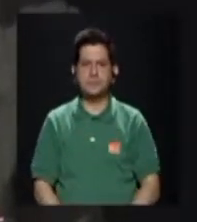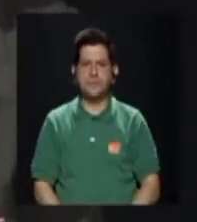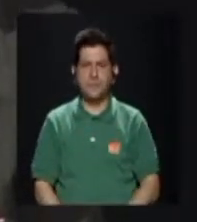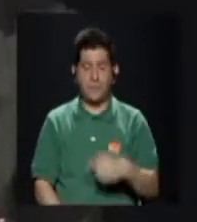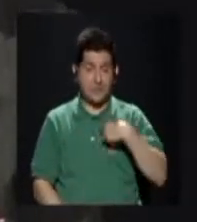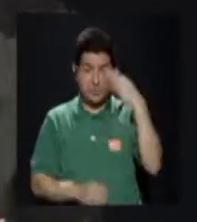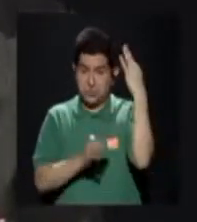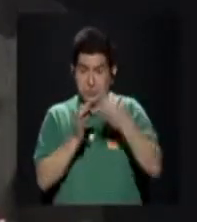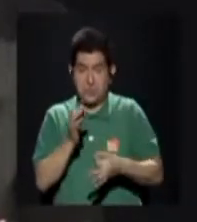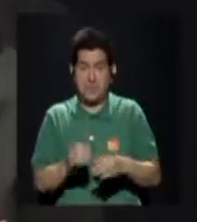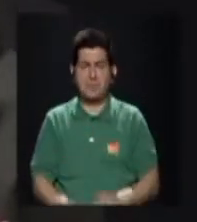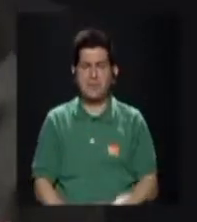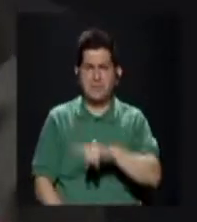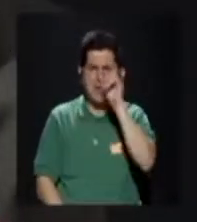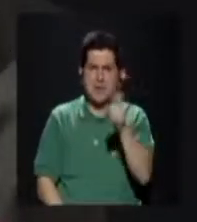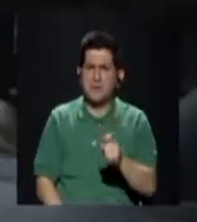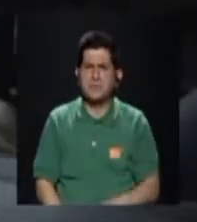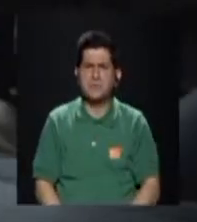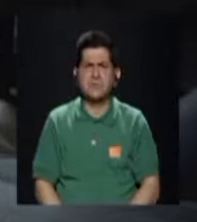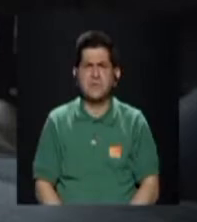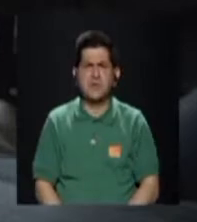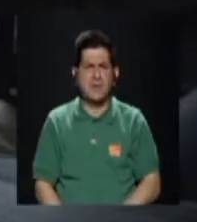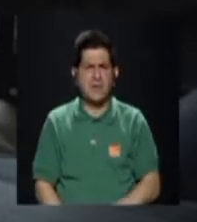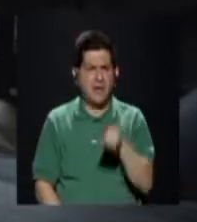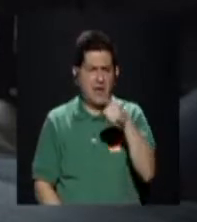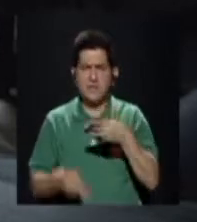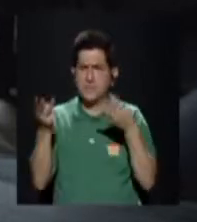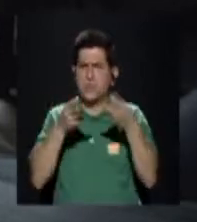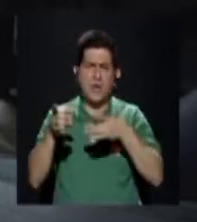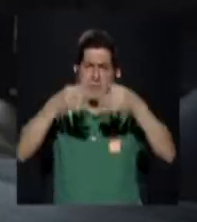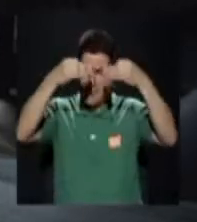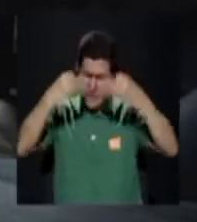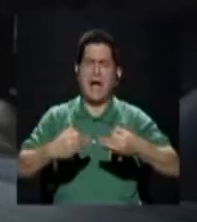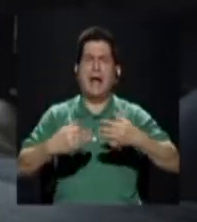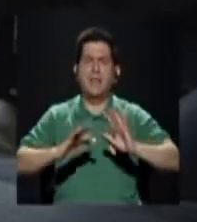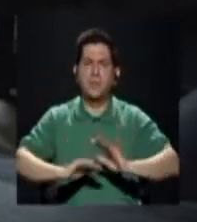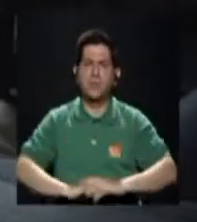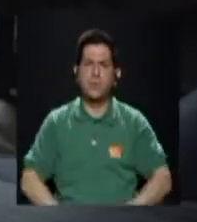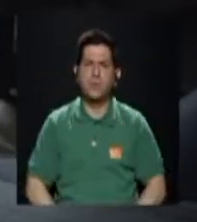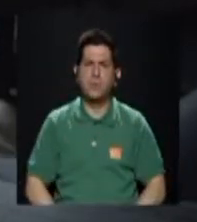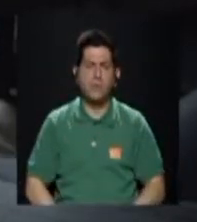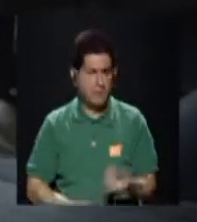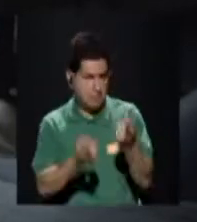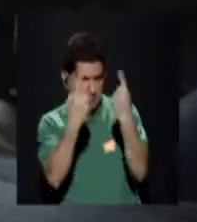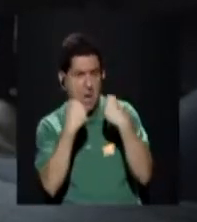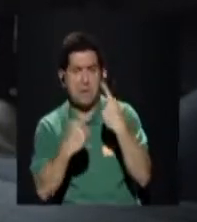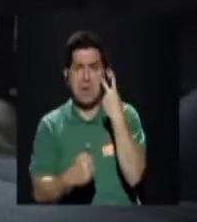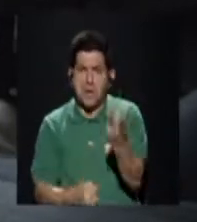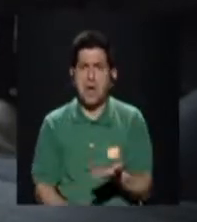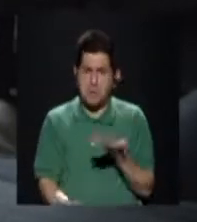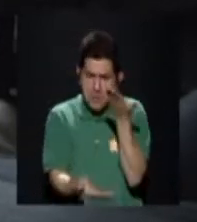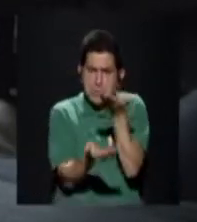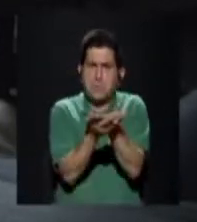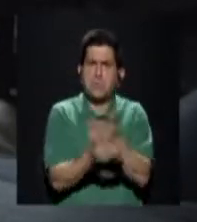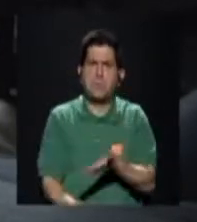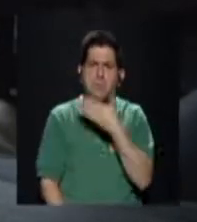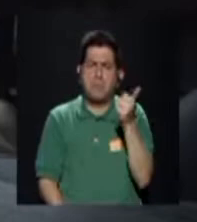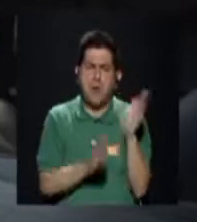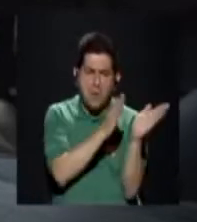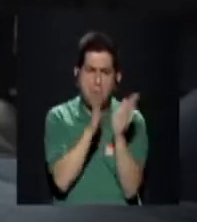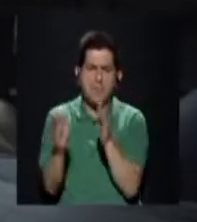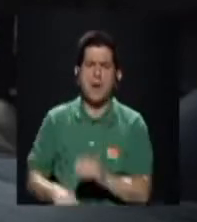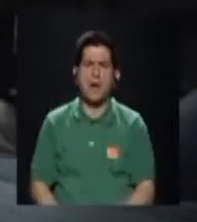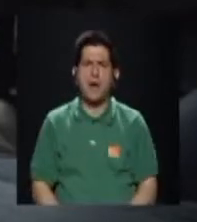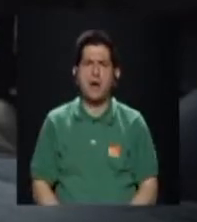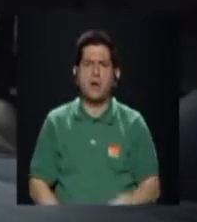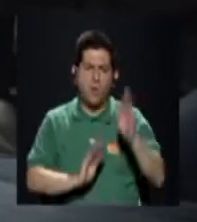Yo sencillamente le pregunté al señor por qué no deja el mercado decidir eso. Que venga a ver si nos ofrece mejores planes,